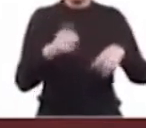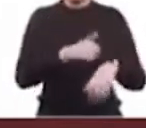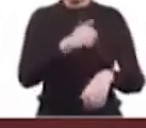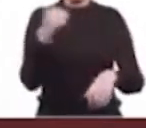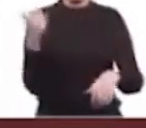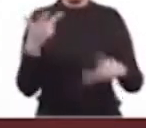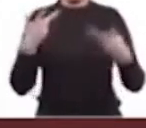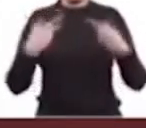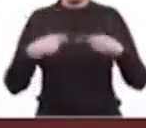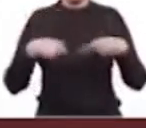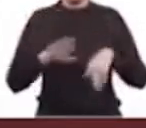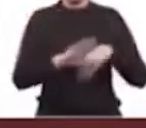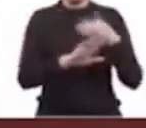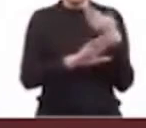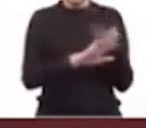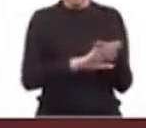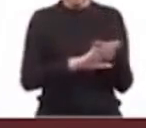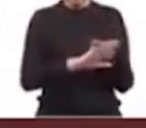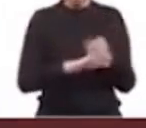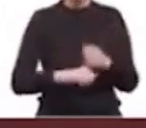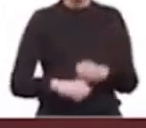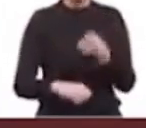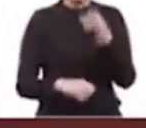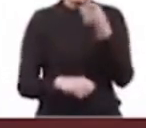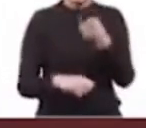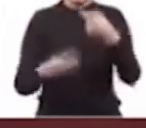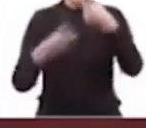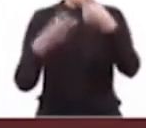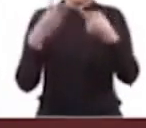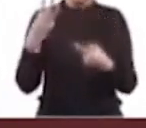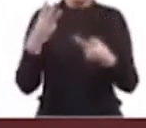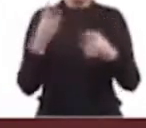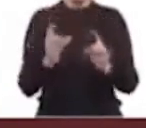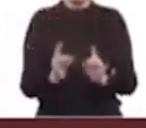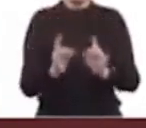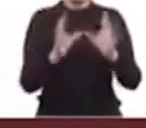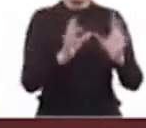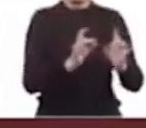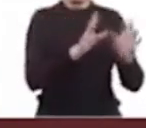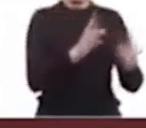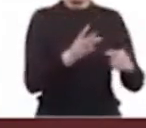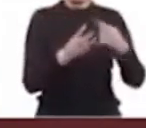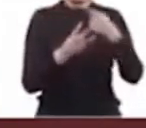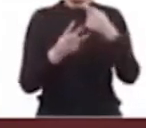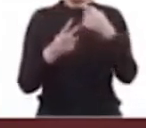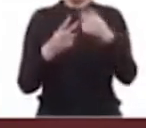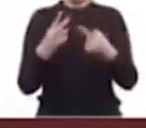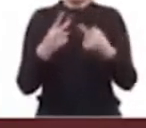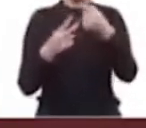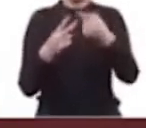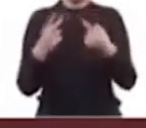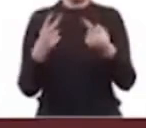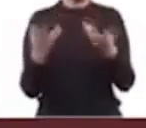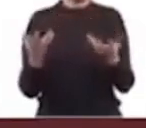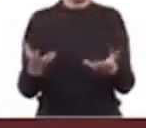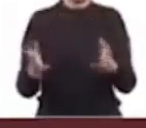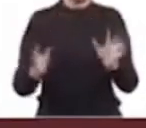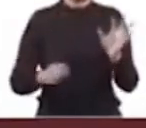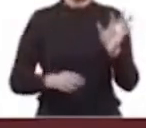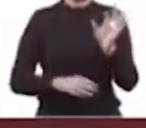tres incidentes, por lo menos los dos primeros de carácter intencional, y el